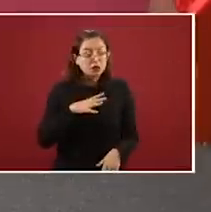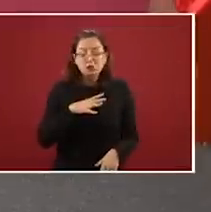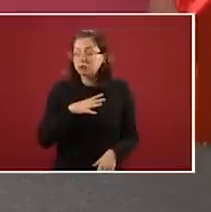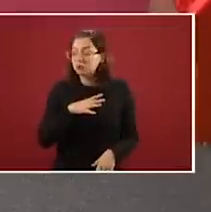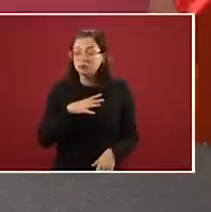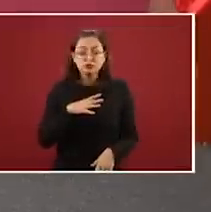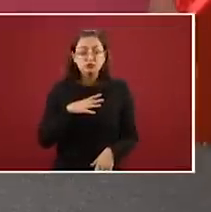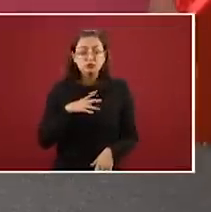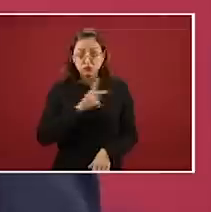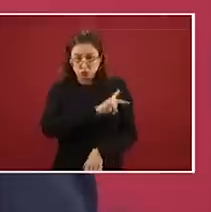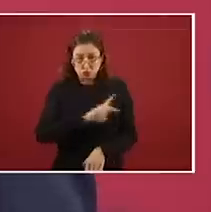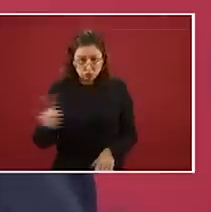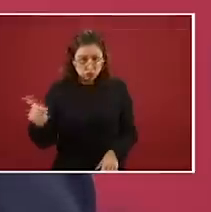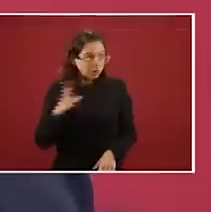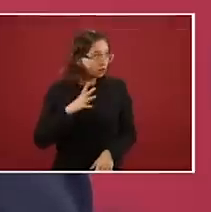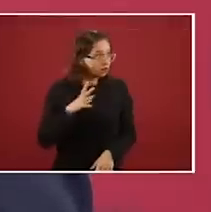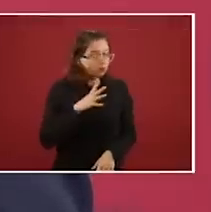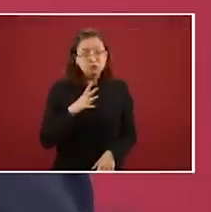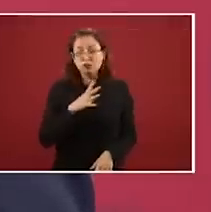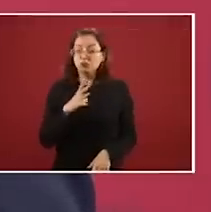para todos?